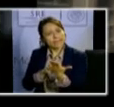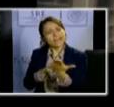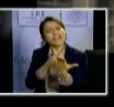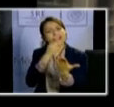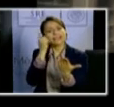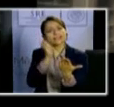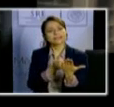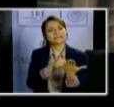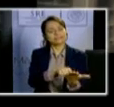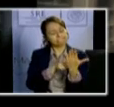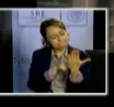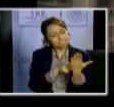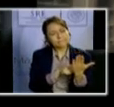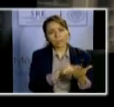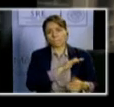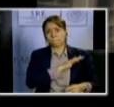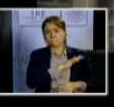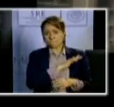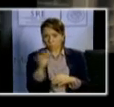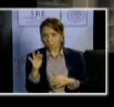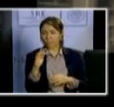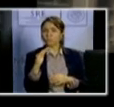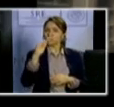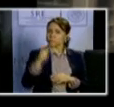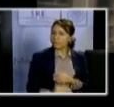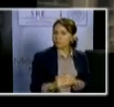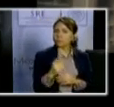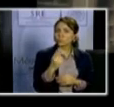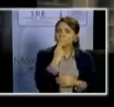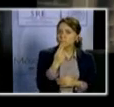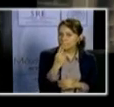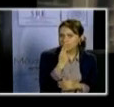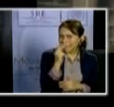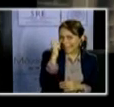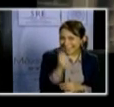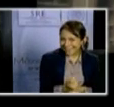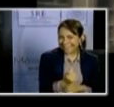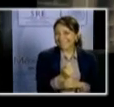posibilidad de bajar las emisiones a lo que se llama el escenario de